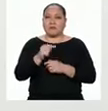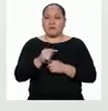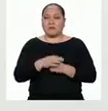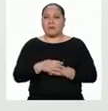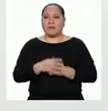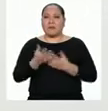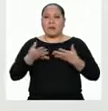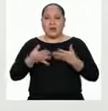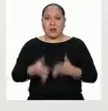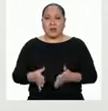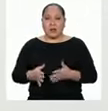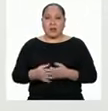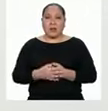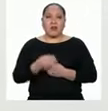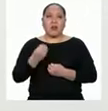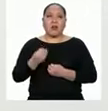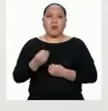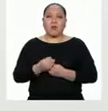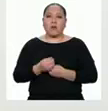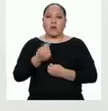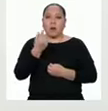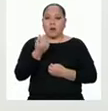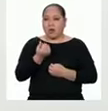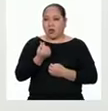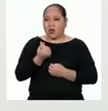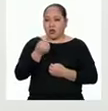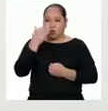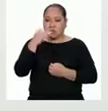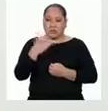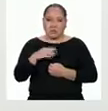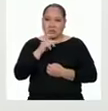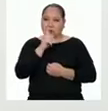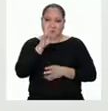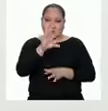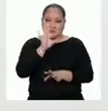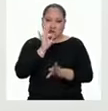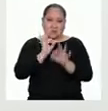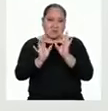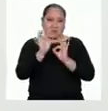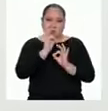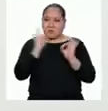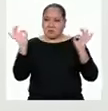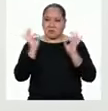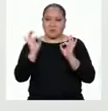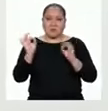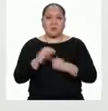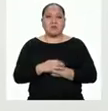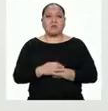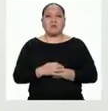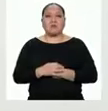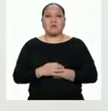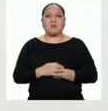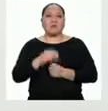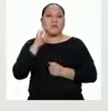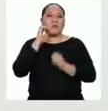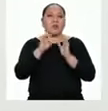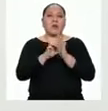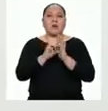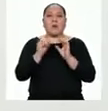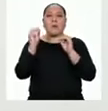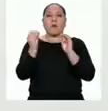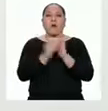y condición social y o condición económica que no han sido seleccionados por ningún entrevistado, por